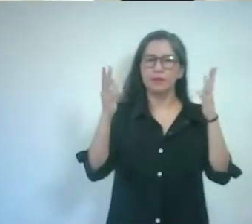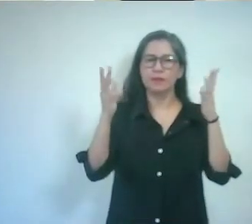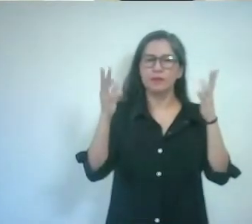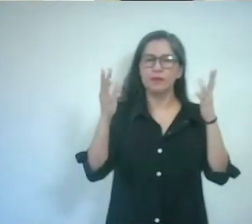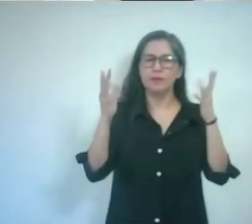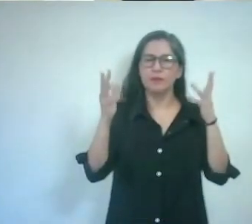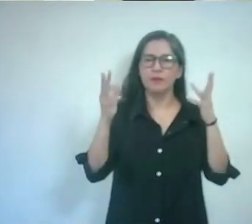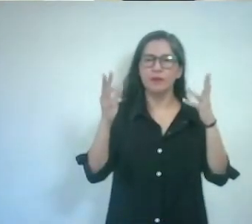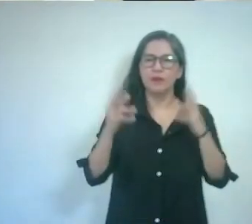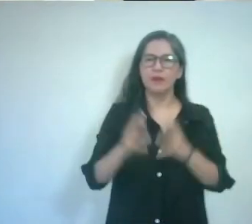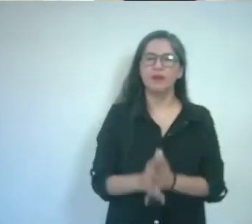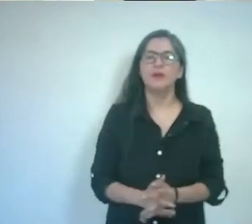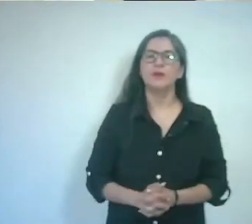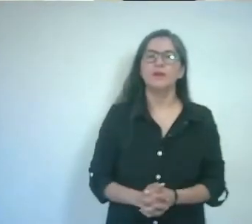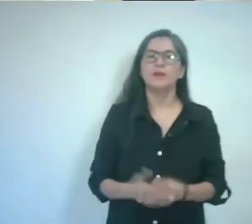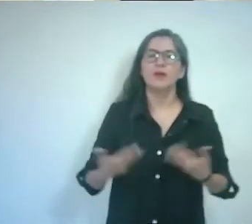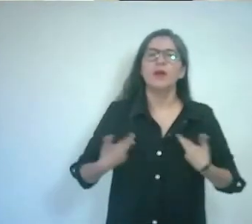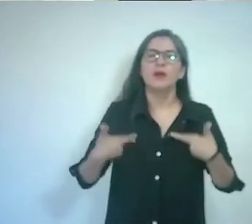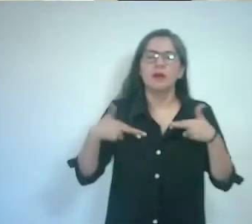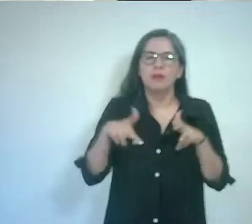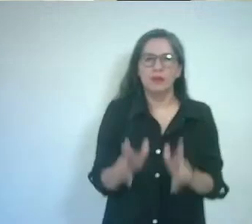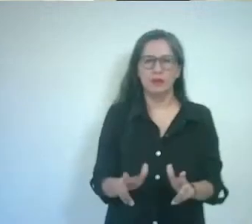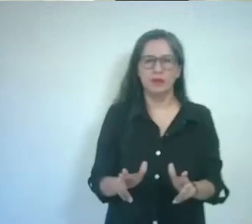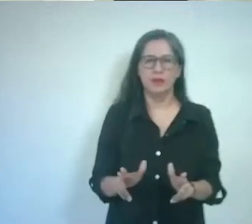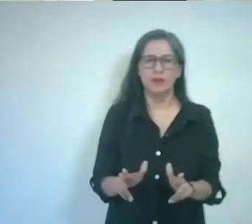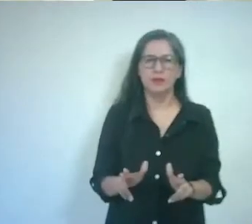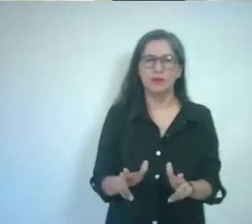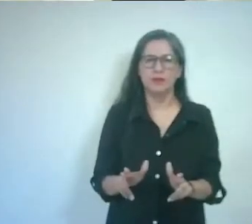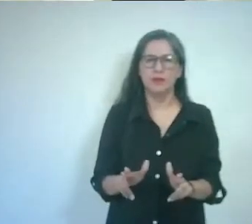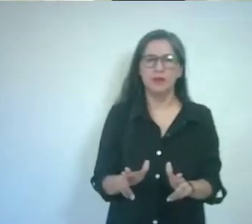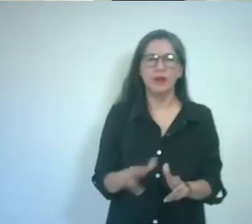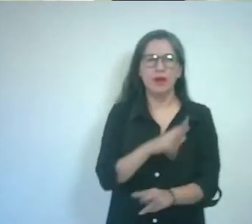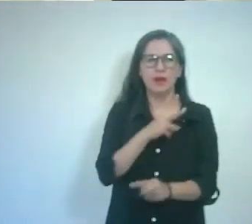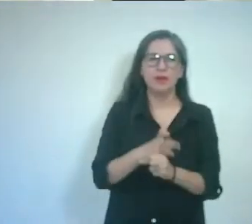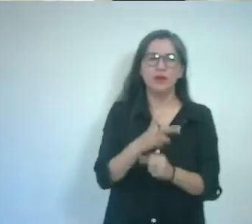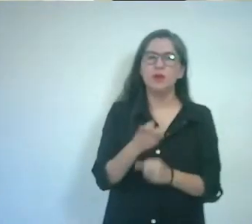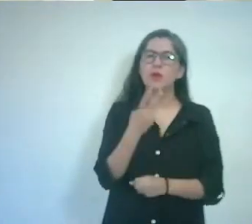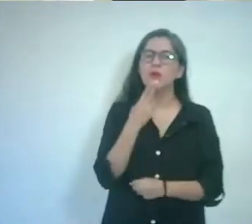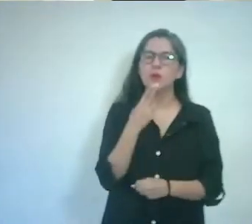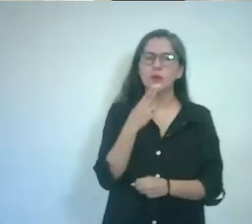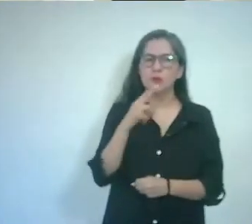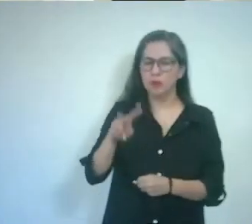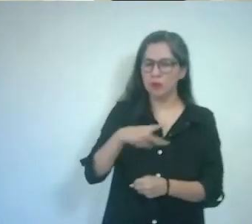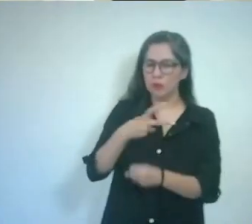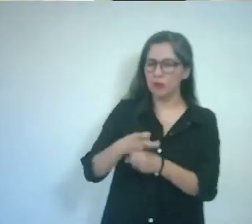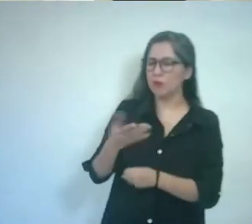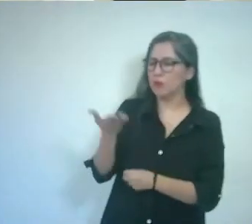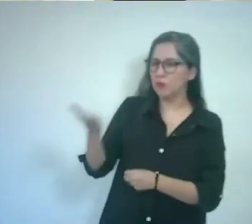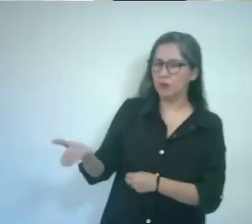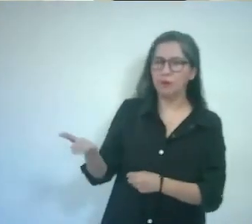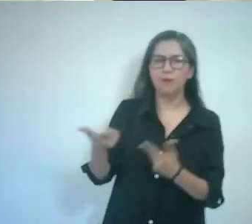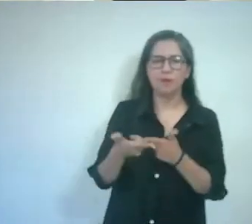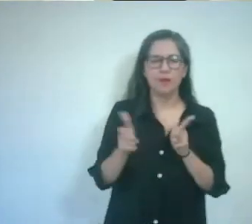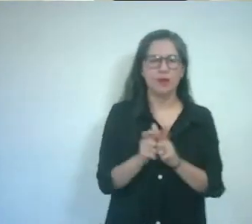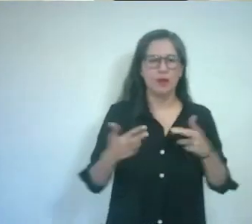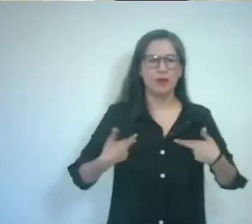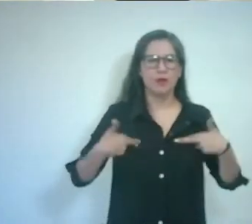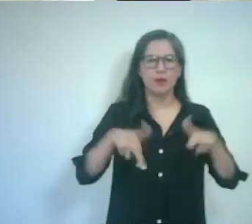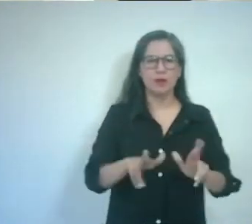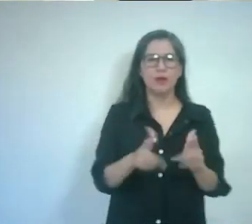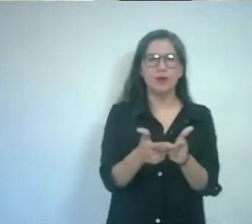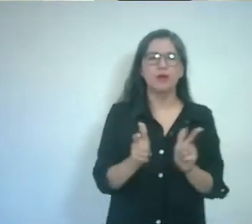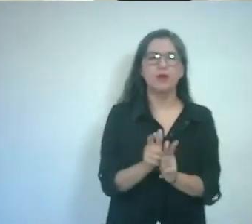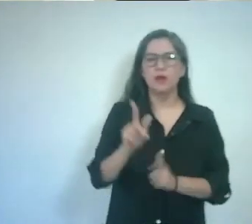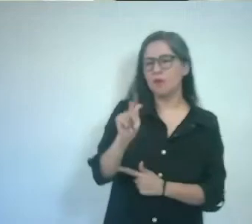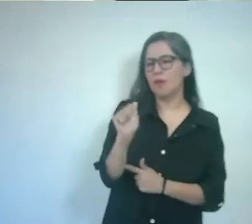Muchas gracias, representante. En segundo uso de la voz, perdón, en el siguiente uso de la voz, a la representante del Partido